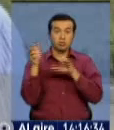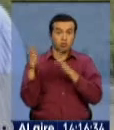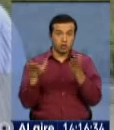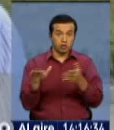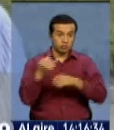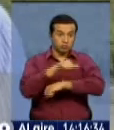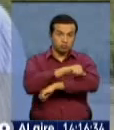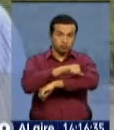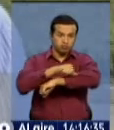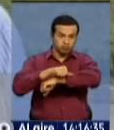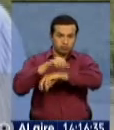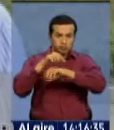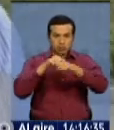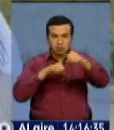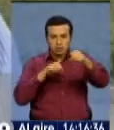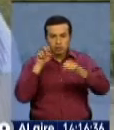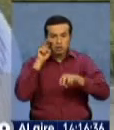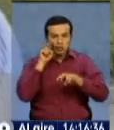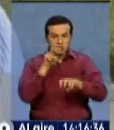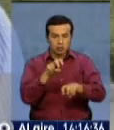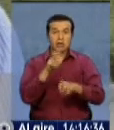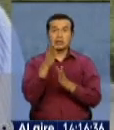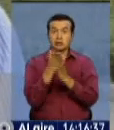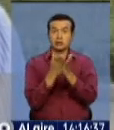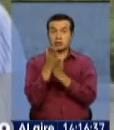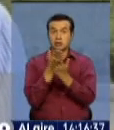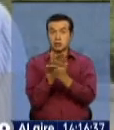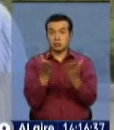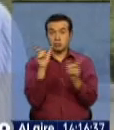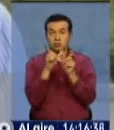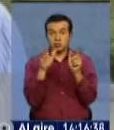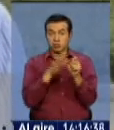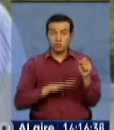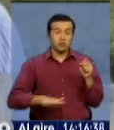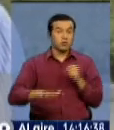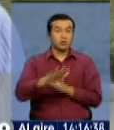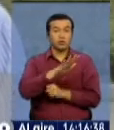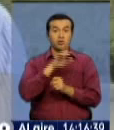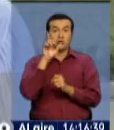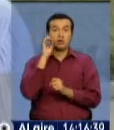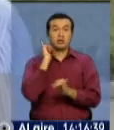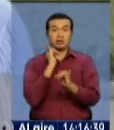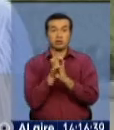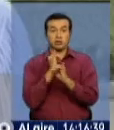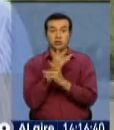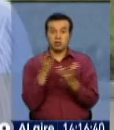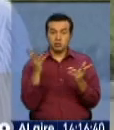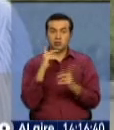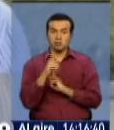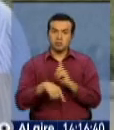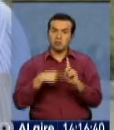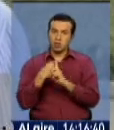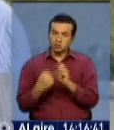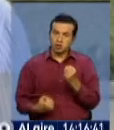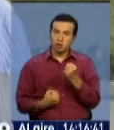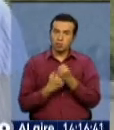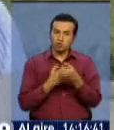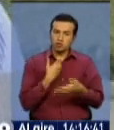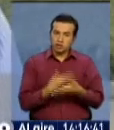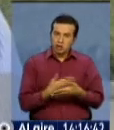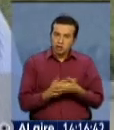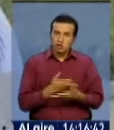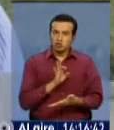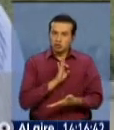gobierno ha implementado este servicio para que la ciudadanía y todas las entidades tengan su sustento técnico-científico para